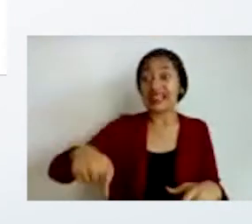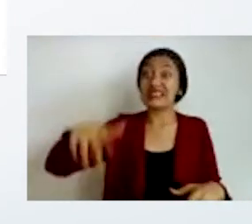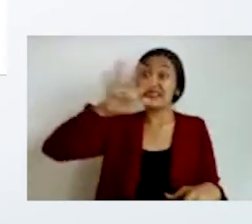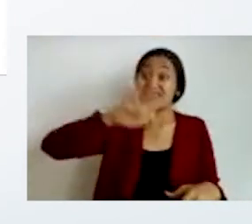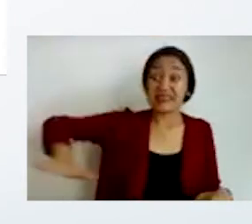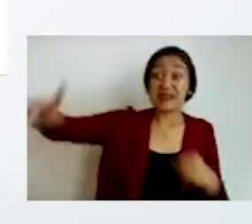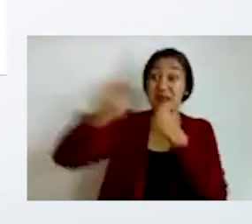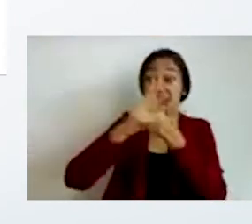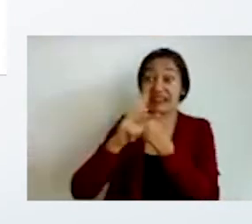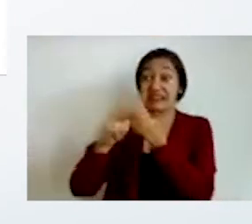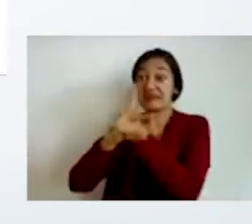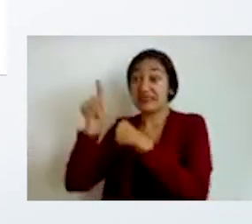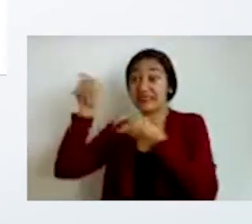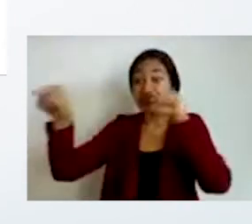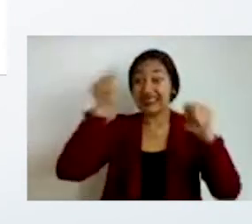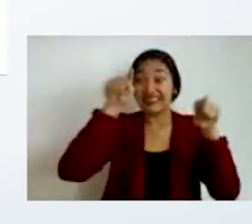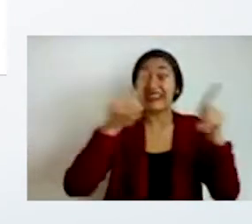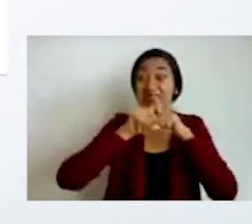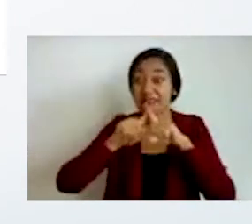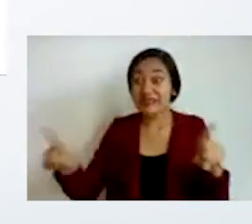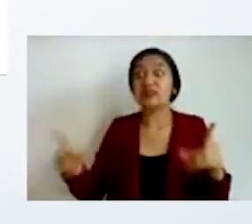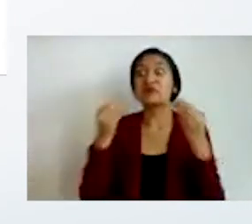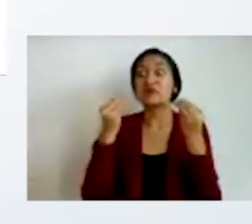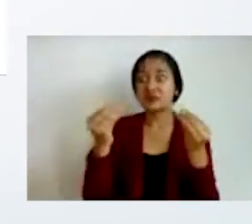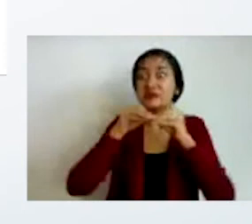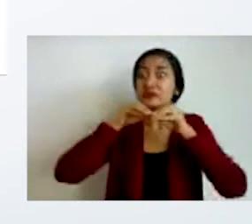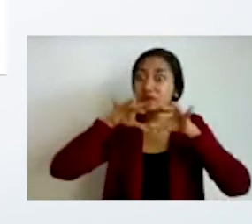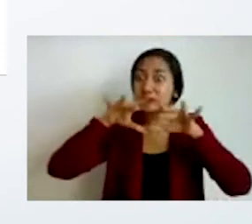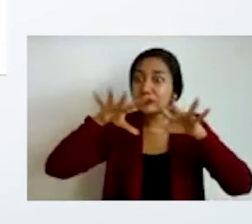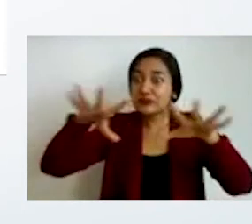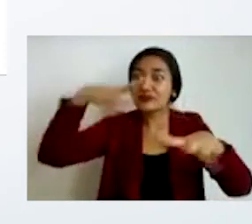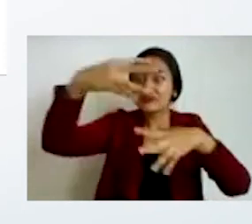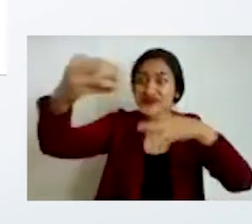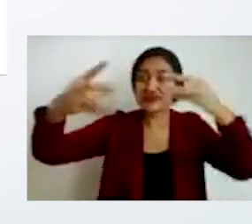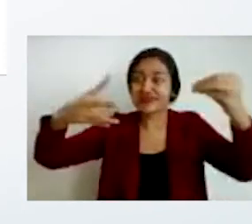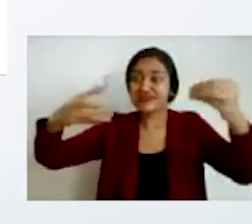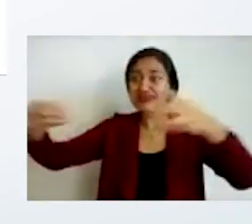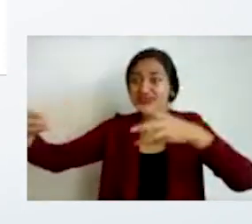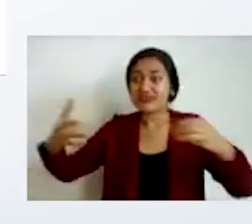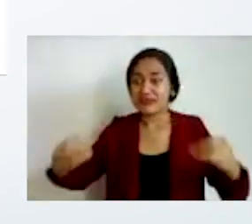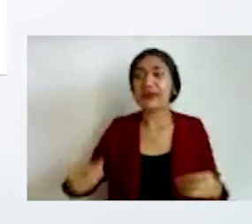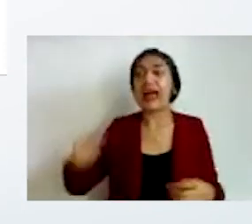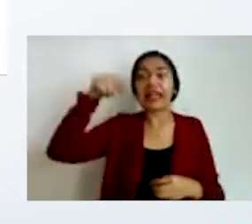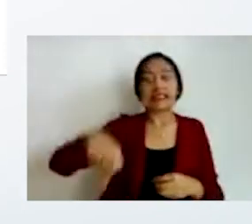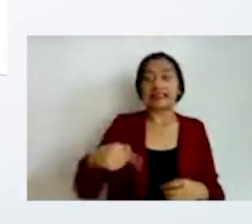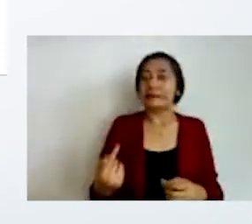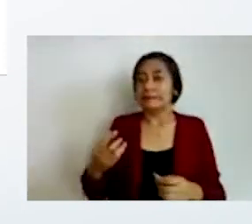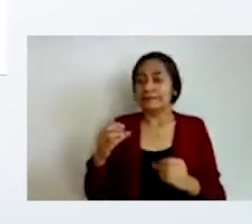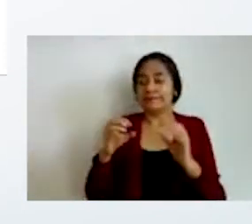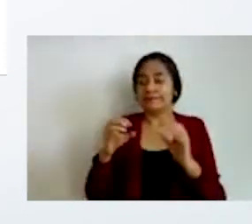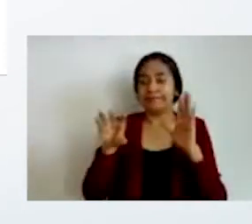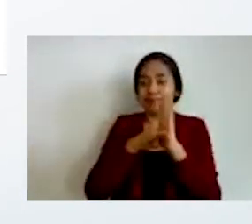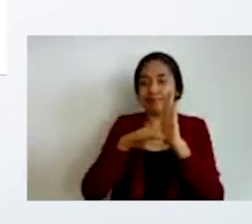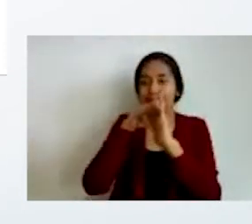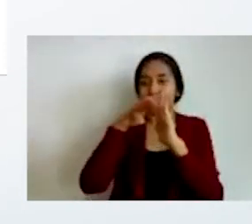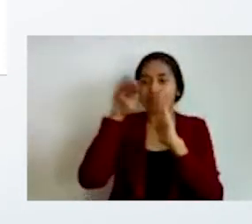roja viene a ser lo que en México llamamos la fase 3, cuando ya el contagio se podía dar